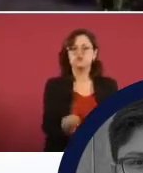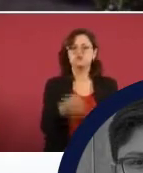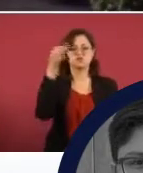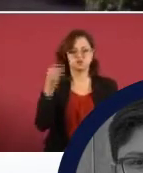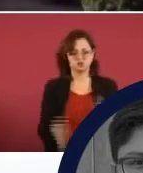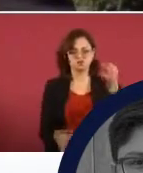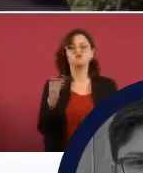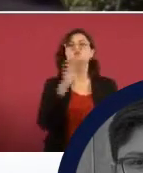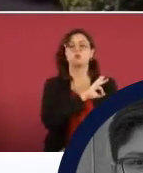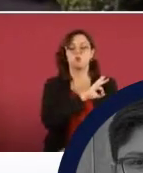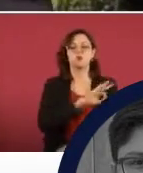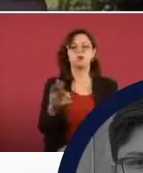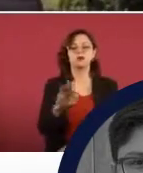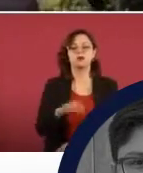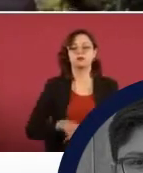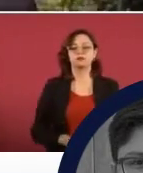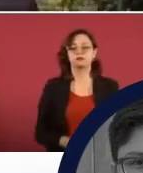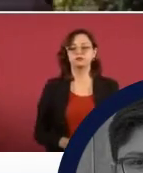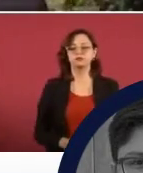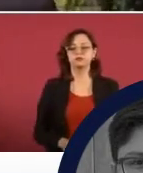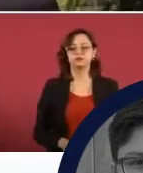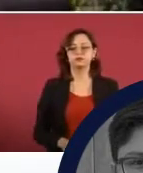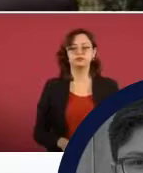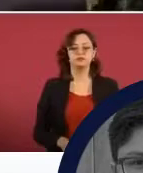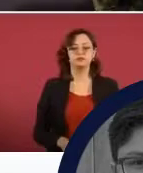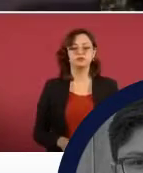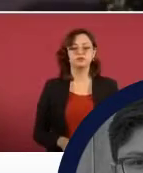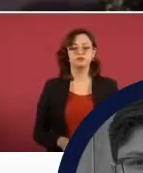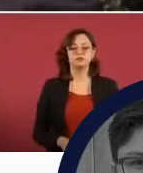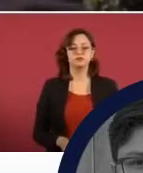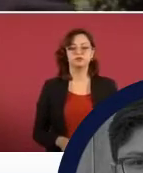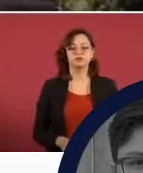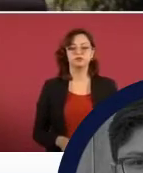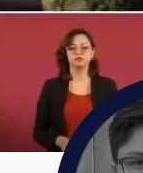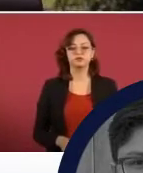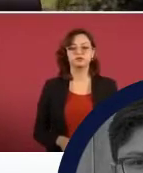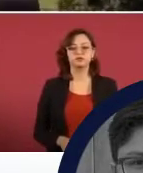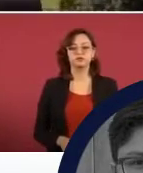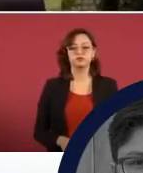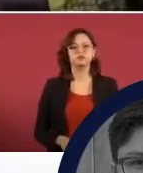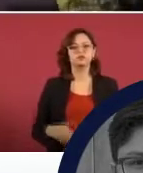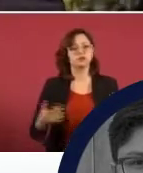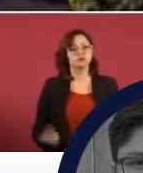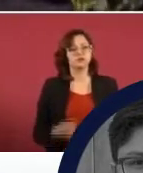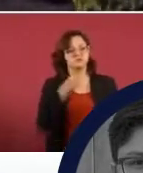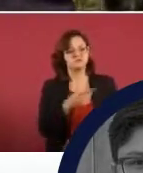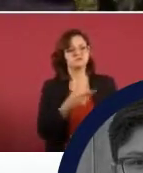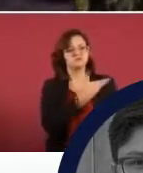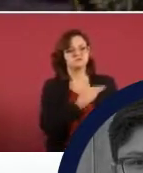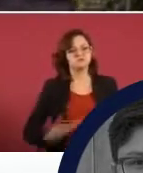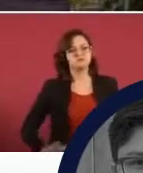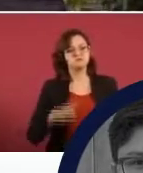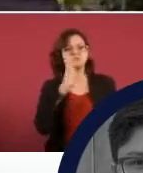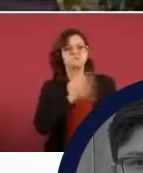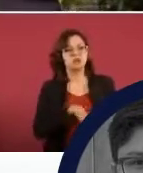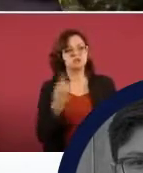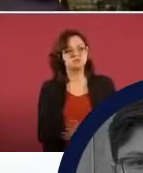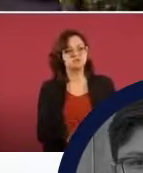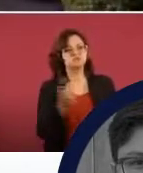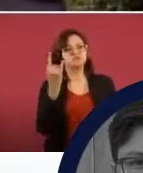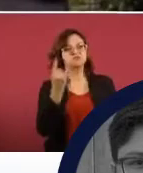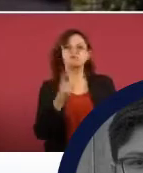Veía la encuesta de Reforma, ni el PRI ni el PAN llegan a tener un tercio de la